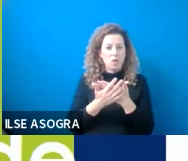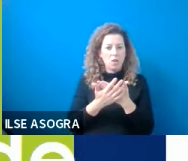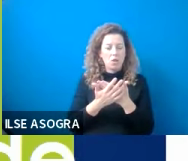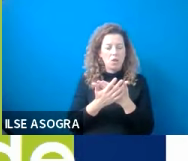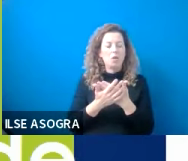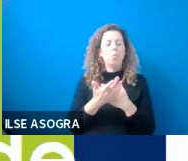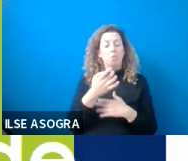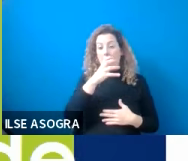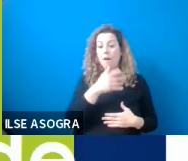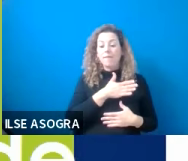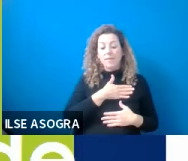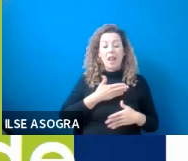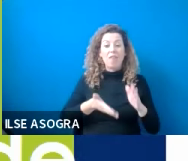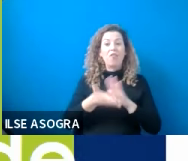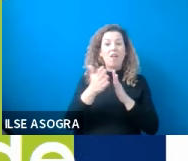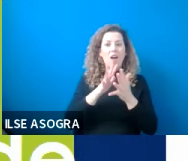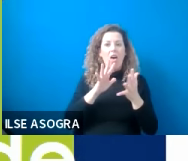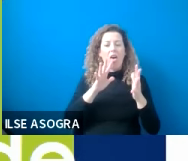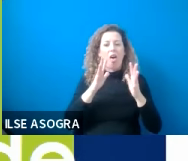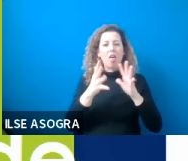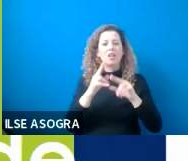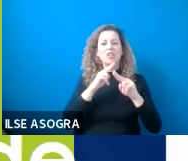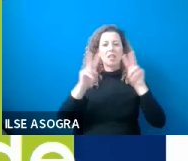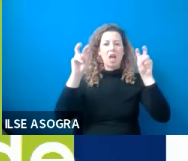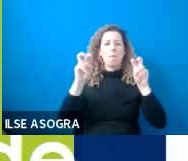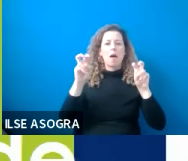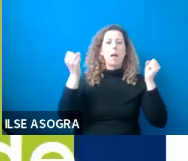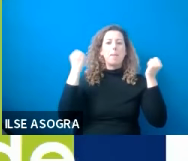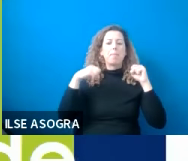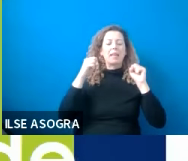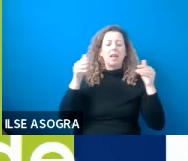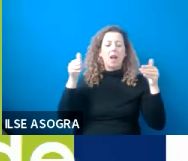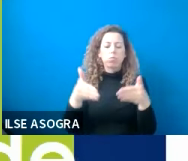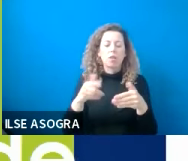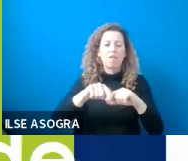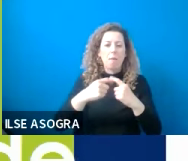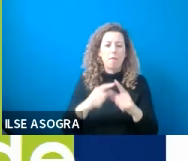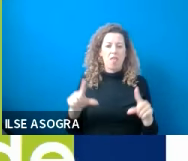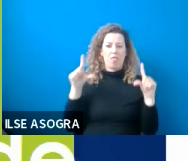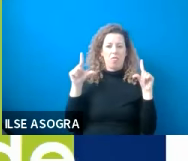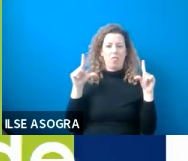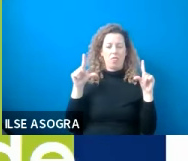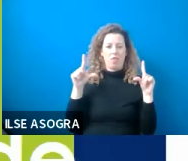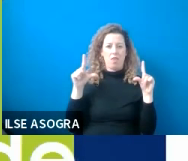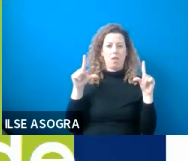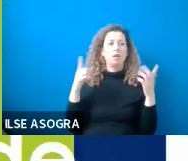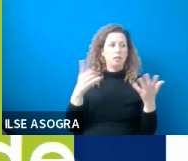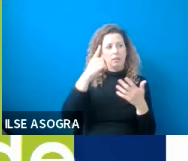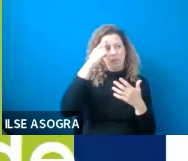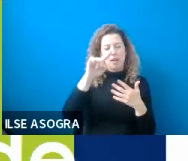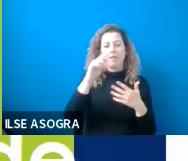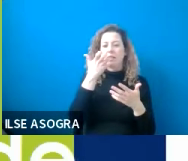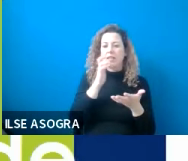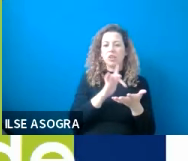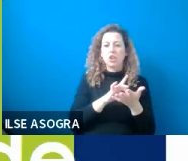quiere seguir evolucionando hacia lo que se conoce como las prácticas centradas en la familia, ¿no? Al final se sabe que aunque la